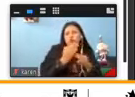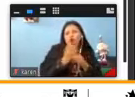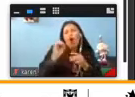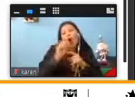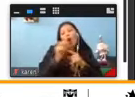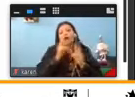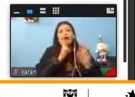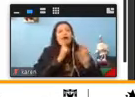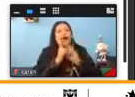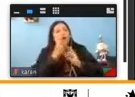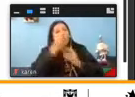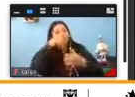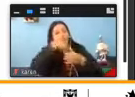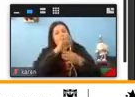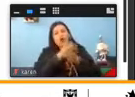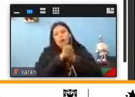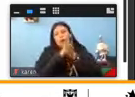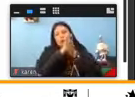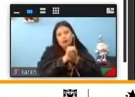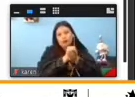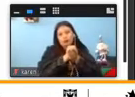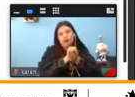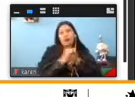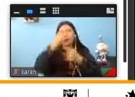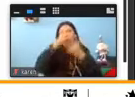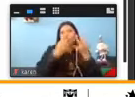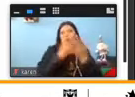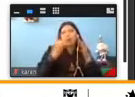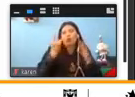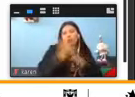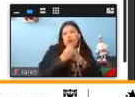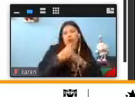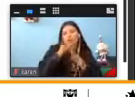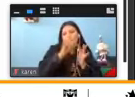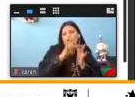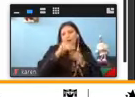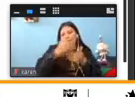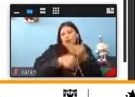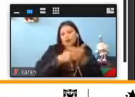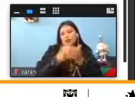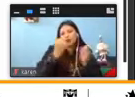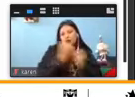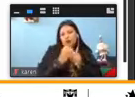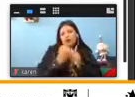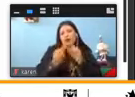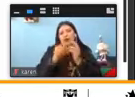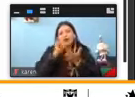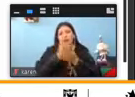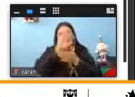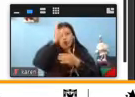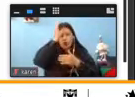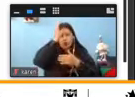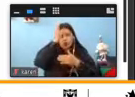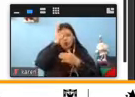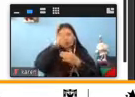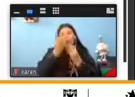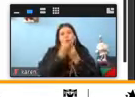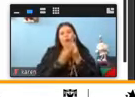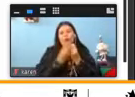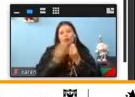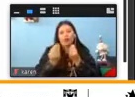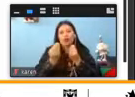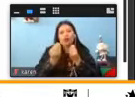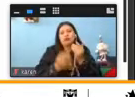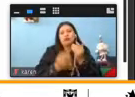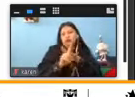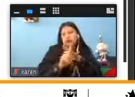y las metodologías y elementos utilizados en los procesos de trabajo, así como los conceptos o las categorías